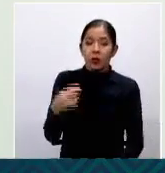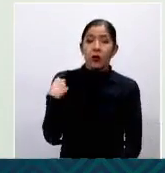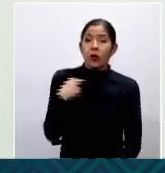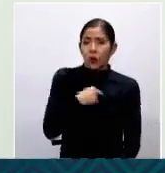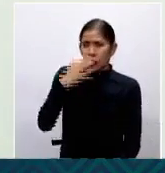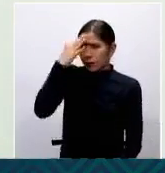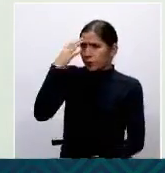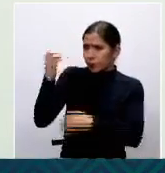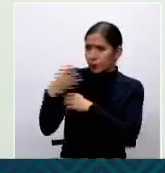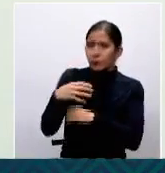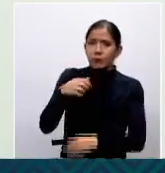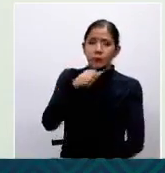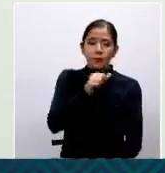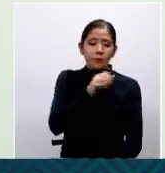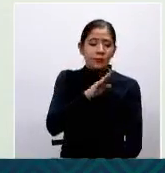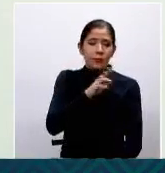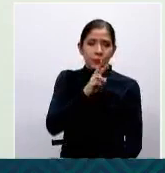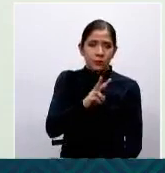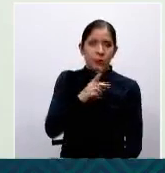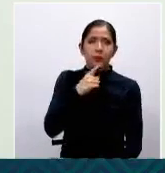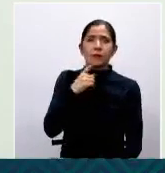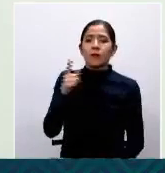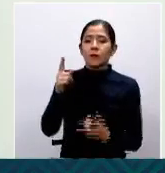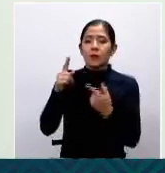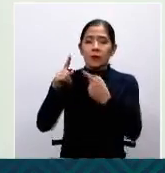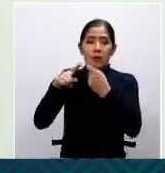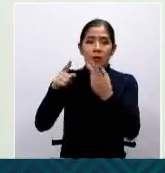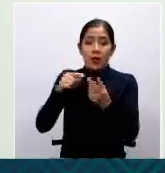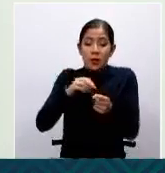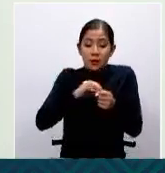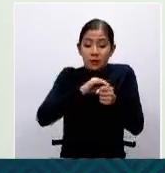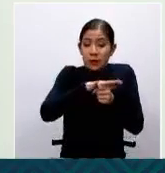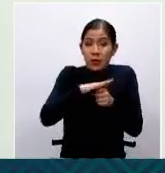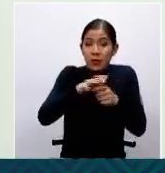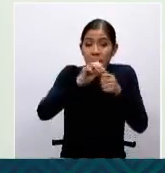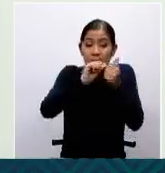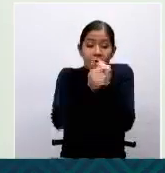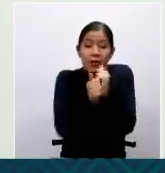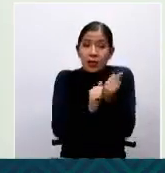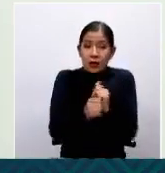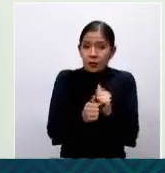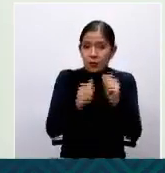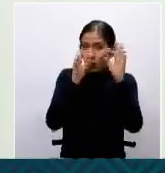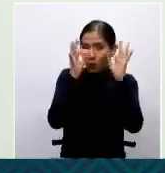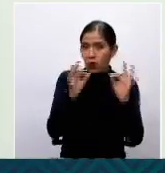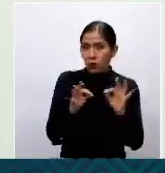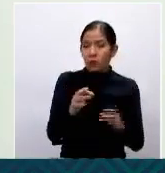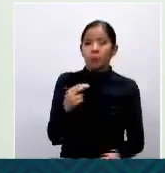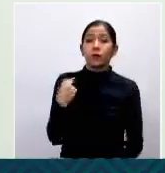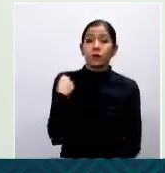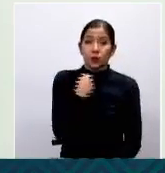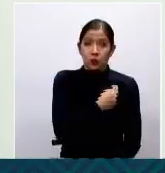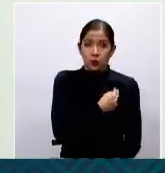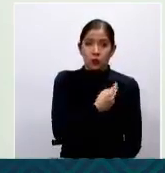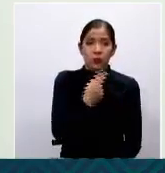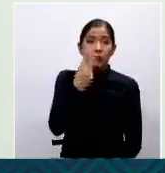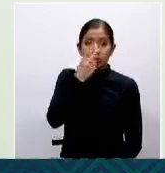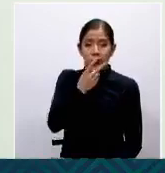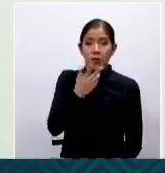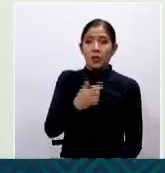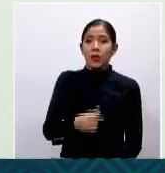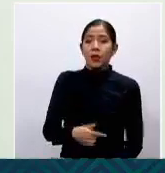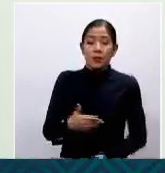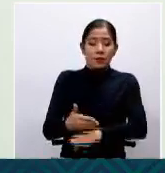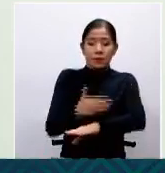lo que significa la AV2 a nivel de lo que es Europa y también ya Centroamérica y Sudamérica en Argentina. Y estamos justamente haciendo el antes